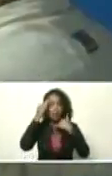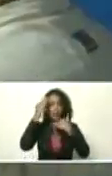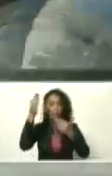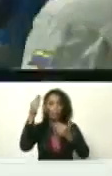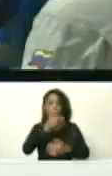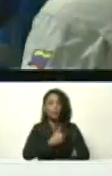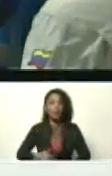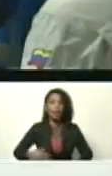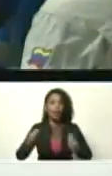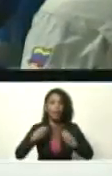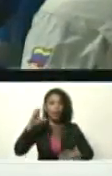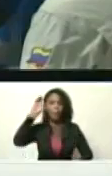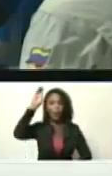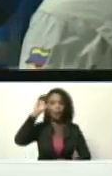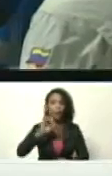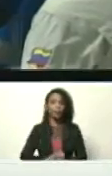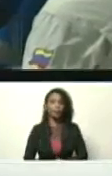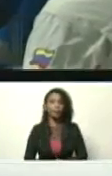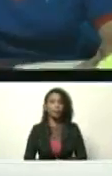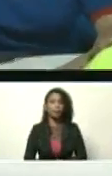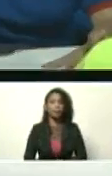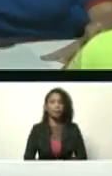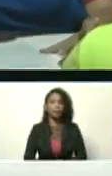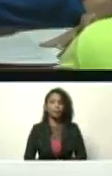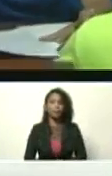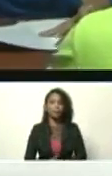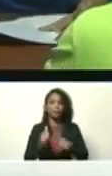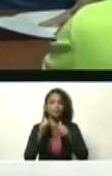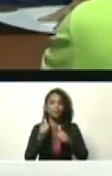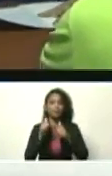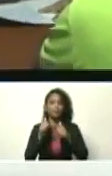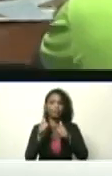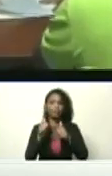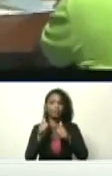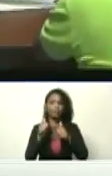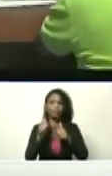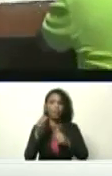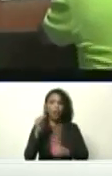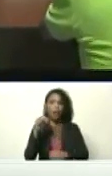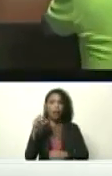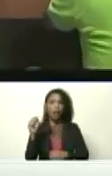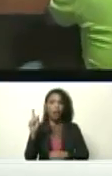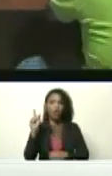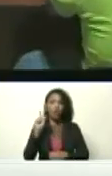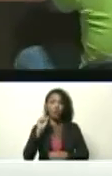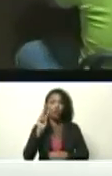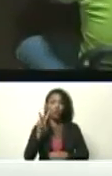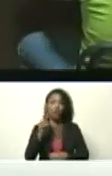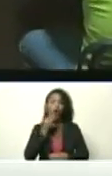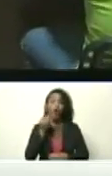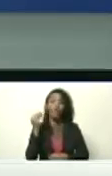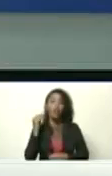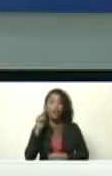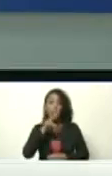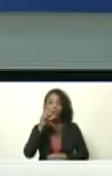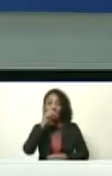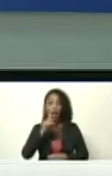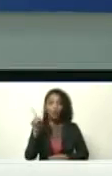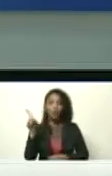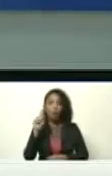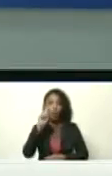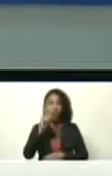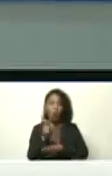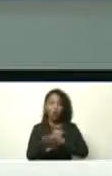patria. ¡Que viva! Muy bien, Ernesto, Ana, dos muchachos, dos jovencitos de 30 años, uno